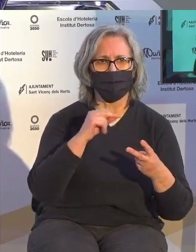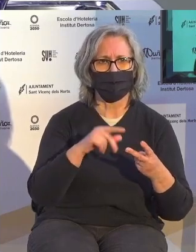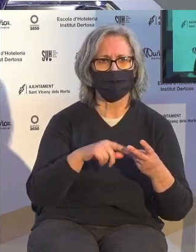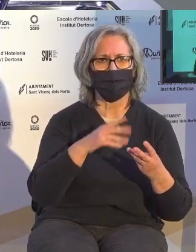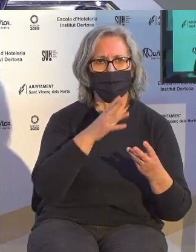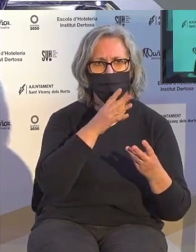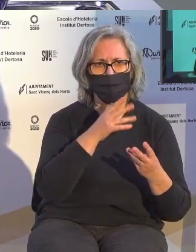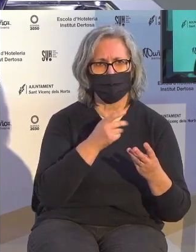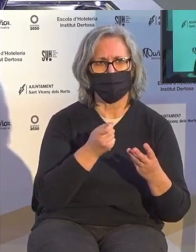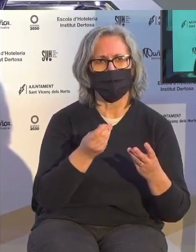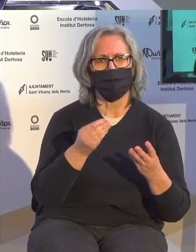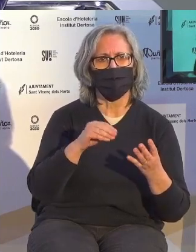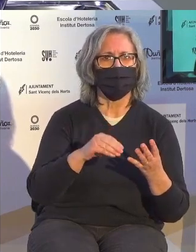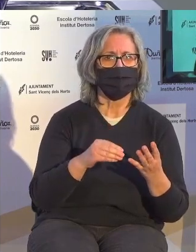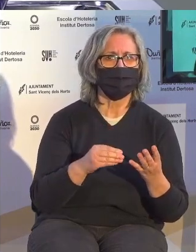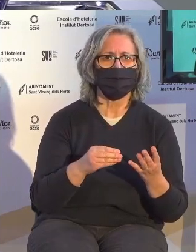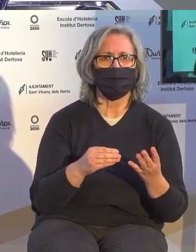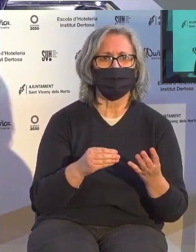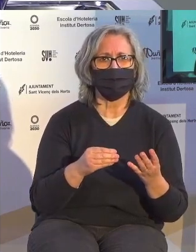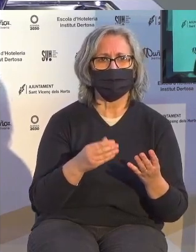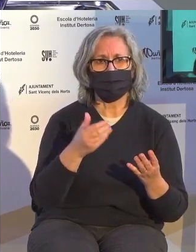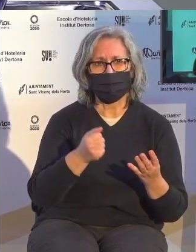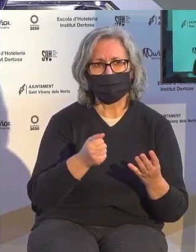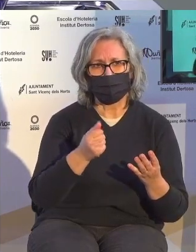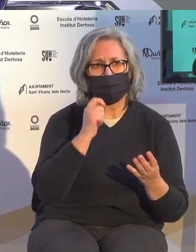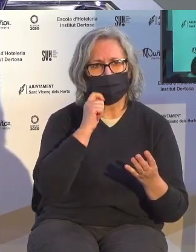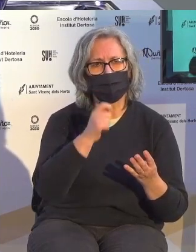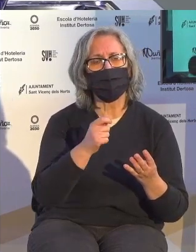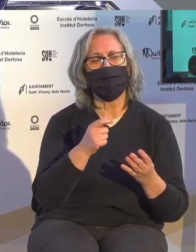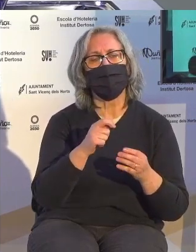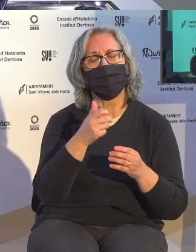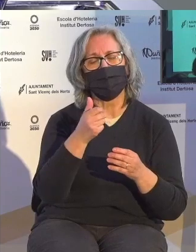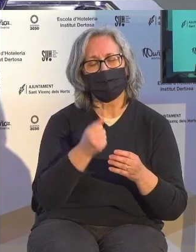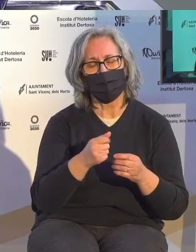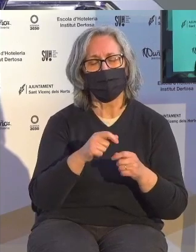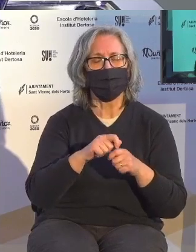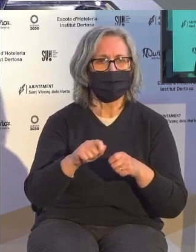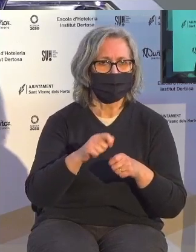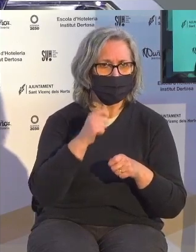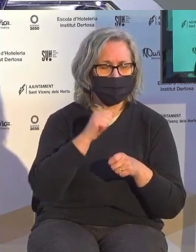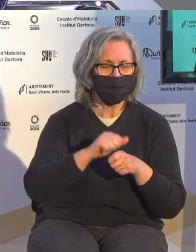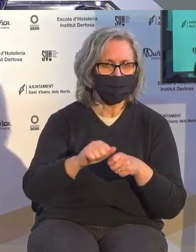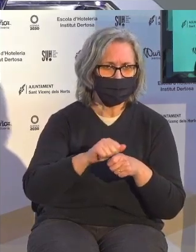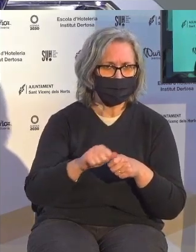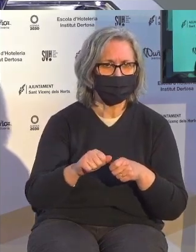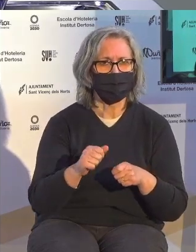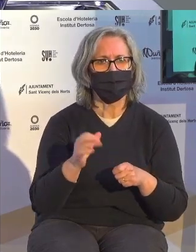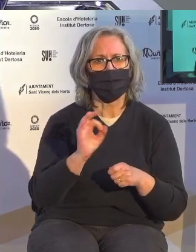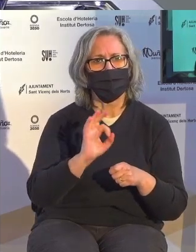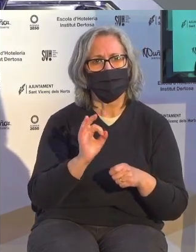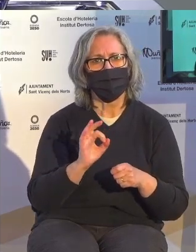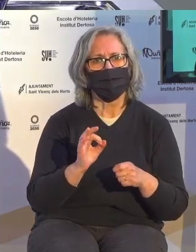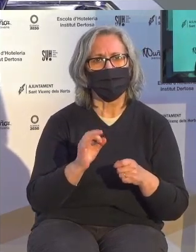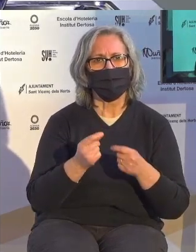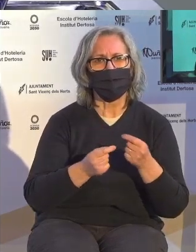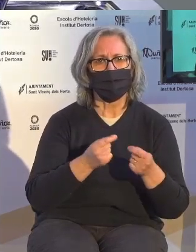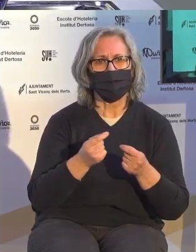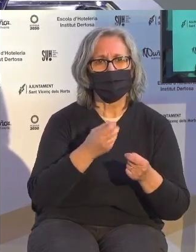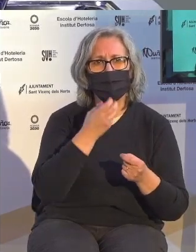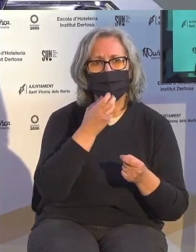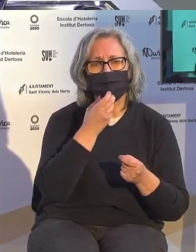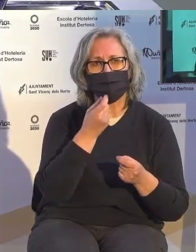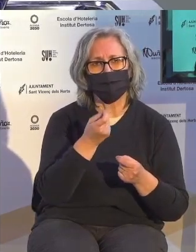frutos rojos que están secos por por conocer este free